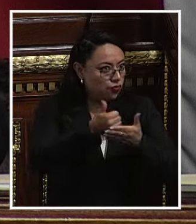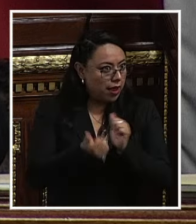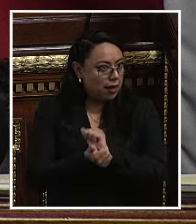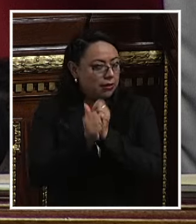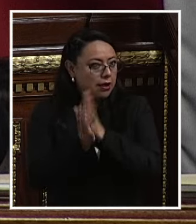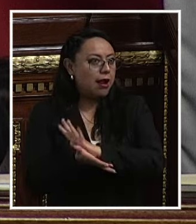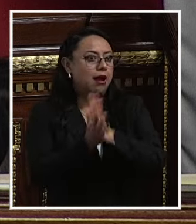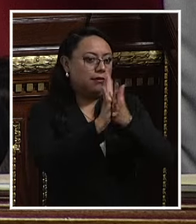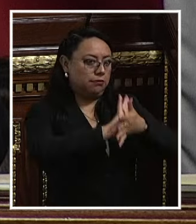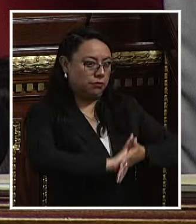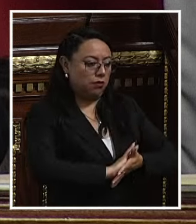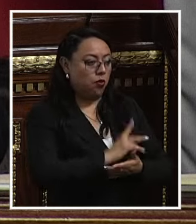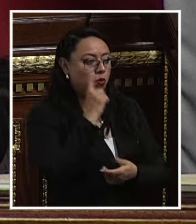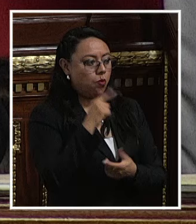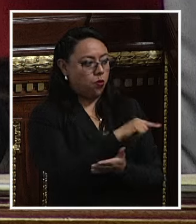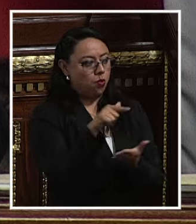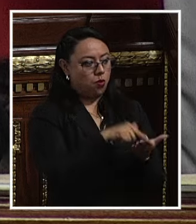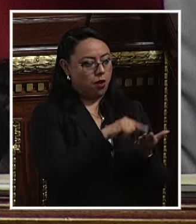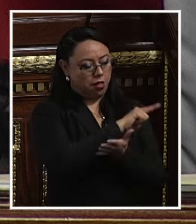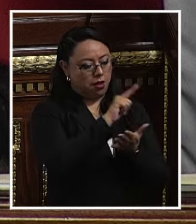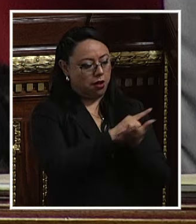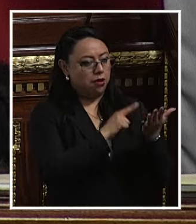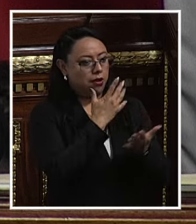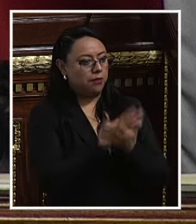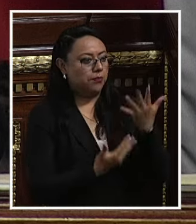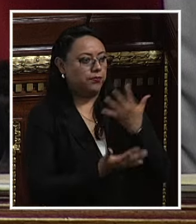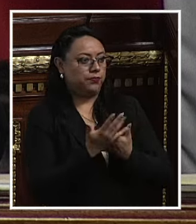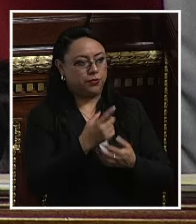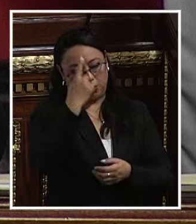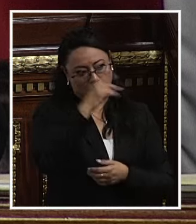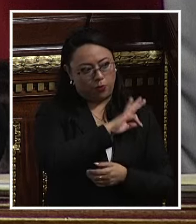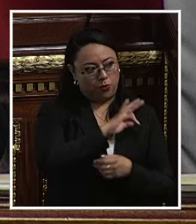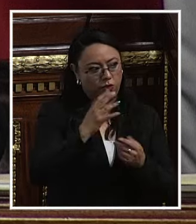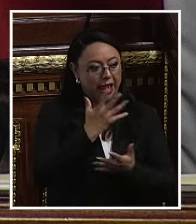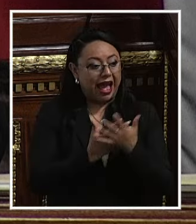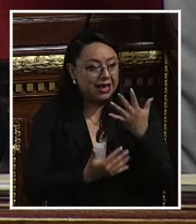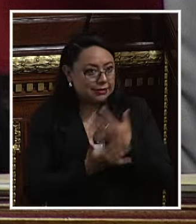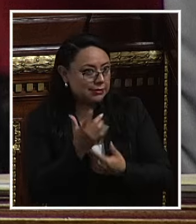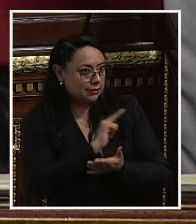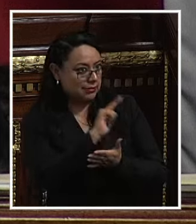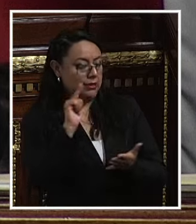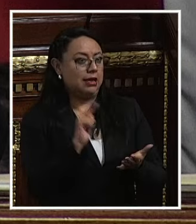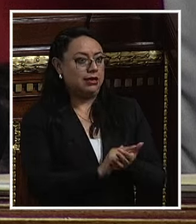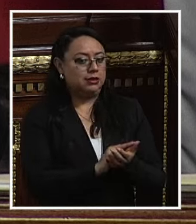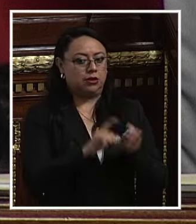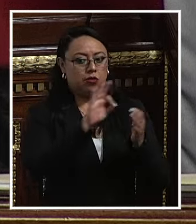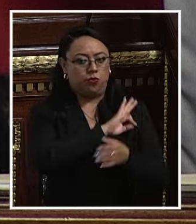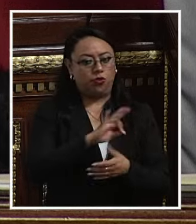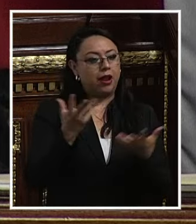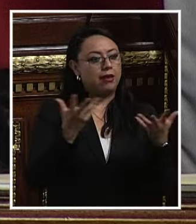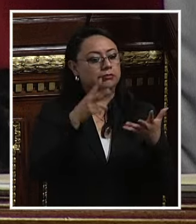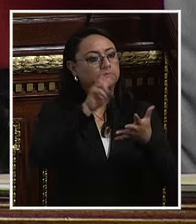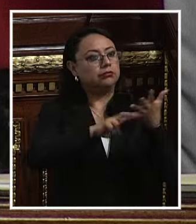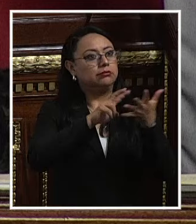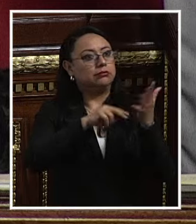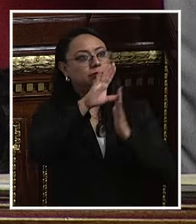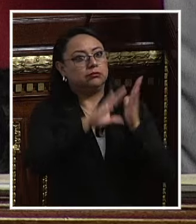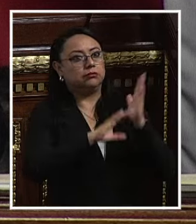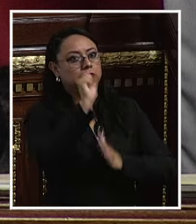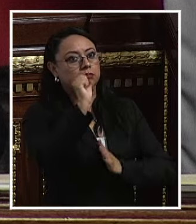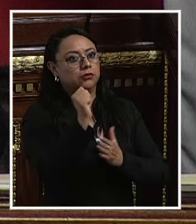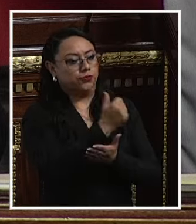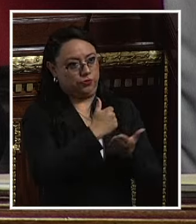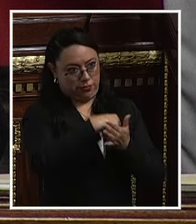legislativo que cuenta con facultades de expedir leyes, hacer reformas a nuestra propia constitución